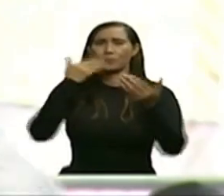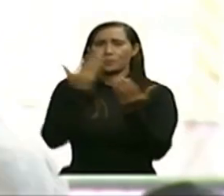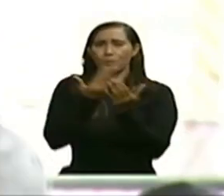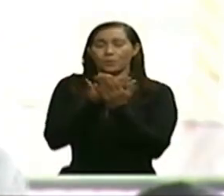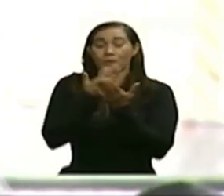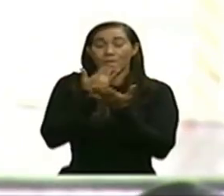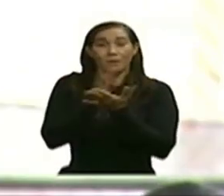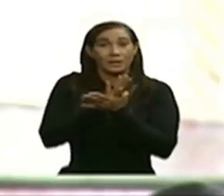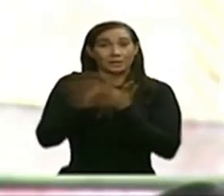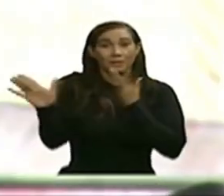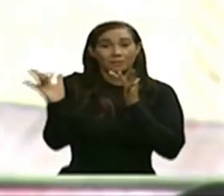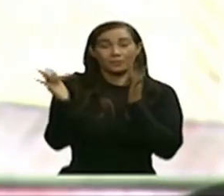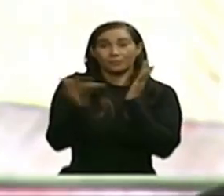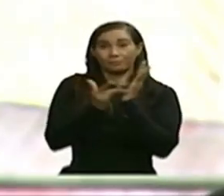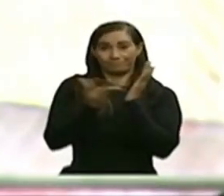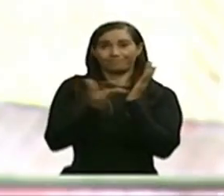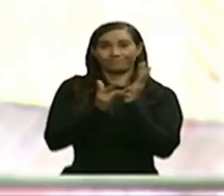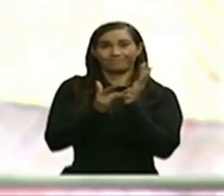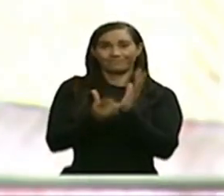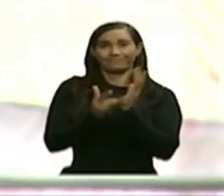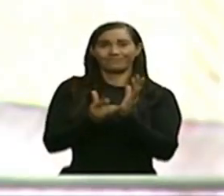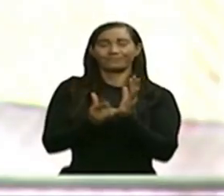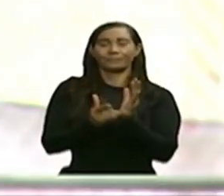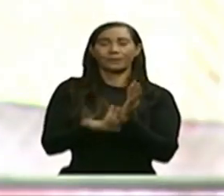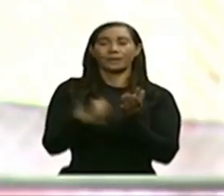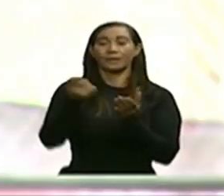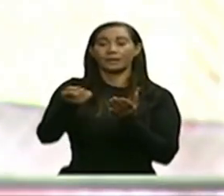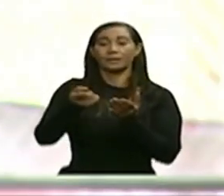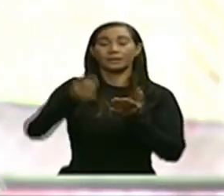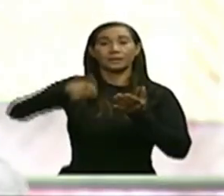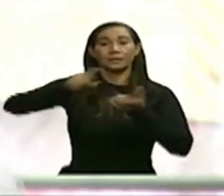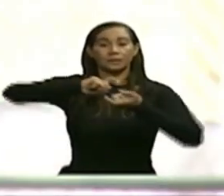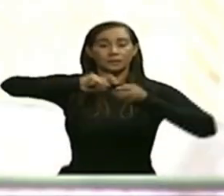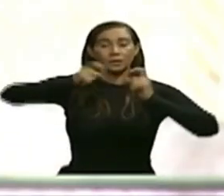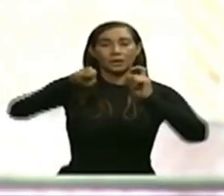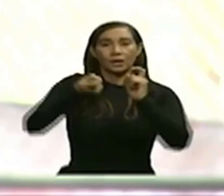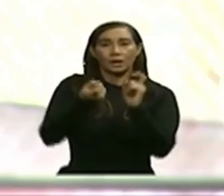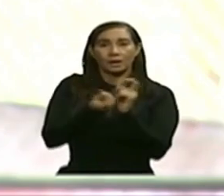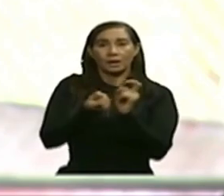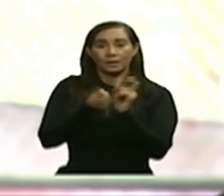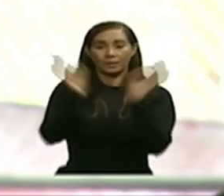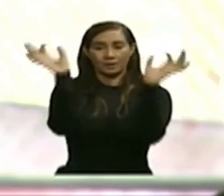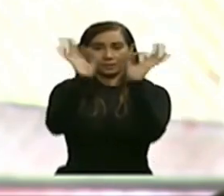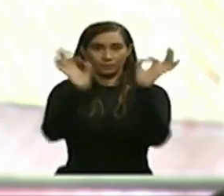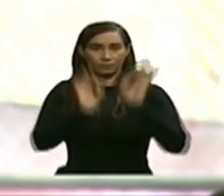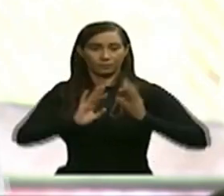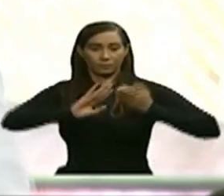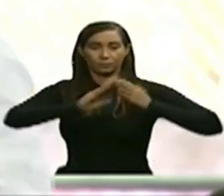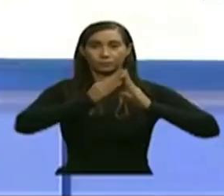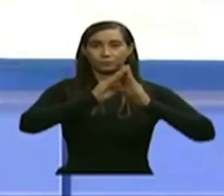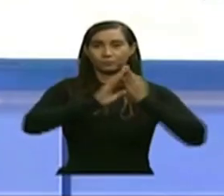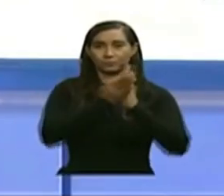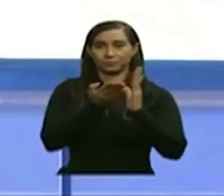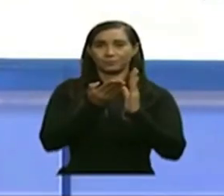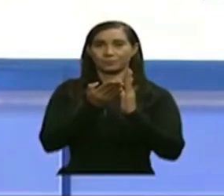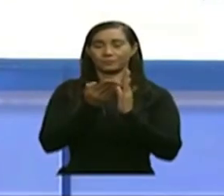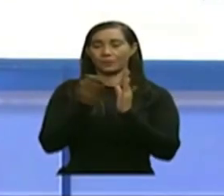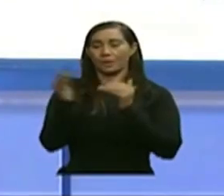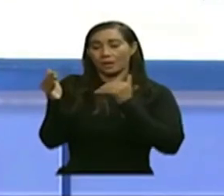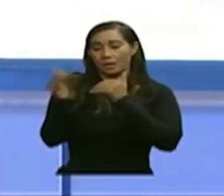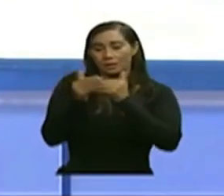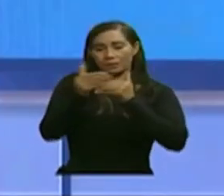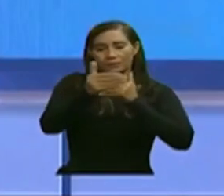confortable y con tecnología de vanguardia, que está llamado a cambiar la articulación de la ciudad, acercando